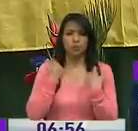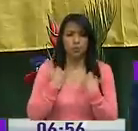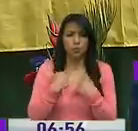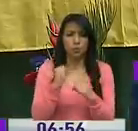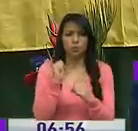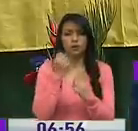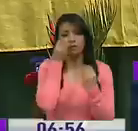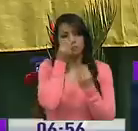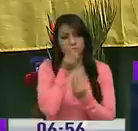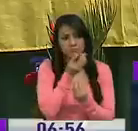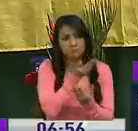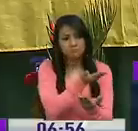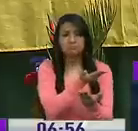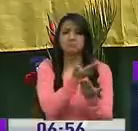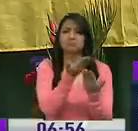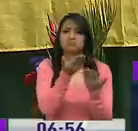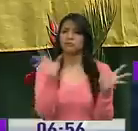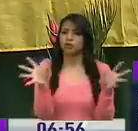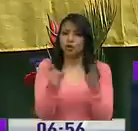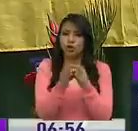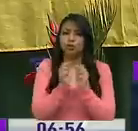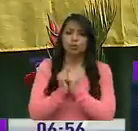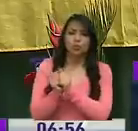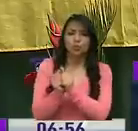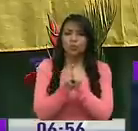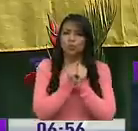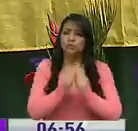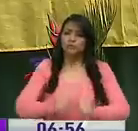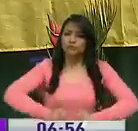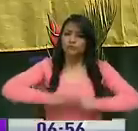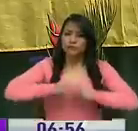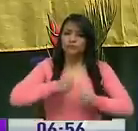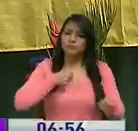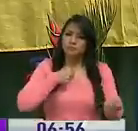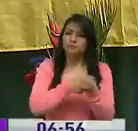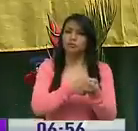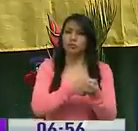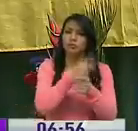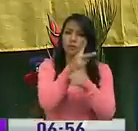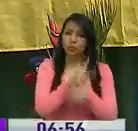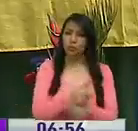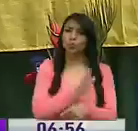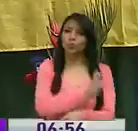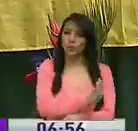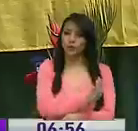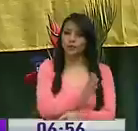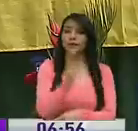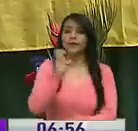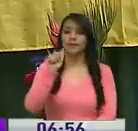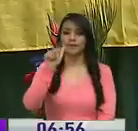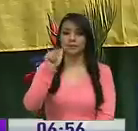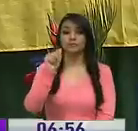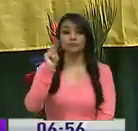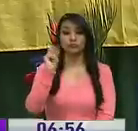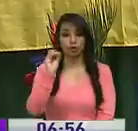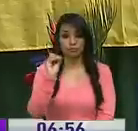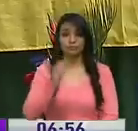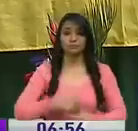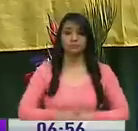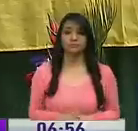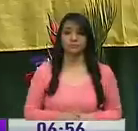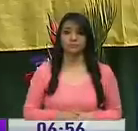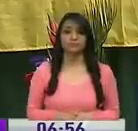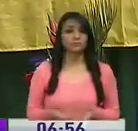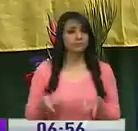nos unimos para fortalecernos en fuerzas y darle el mejor cuidado a Edison de manera incondicional